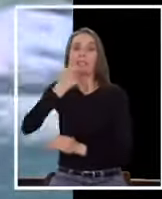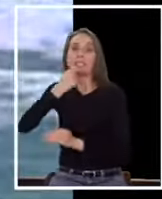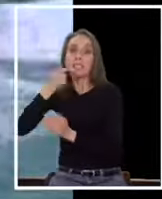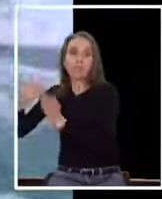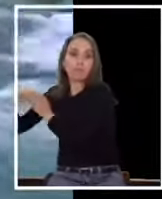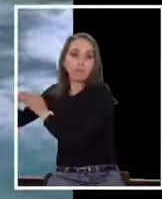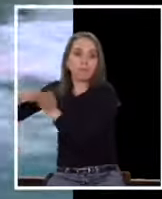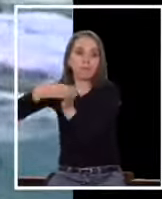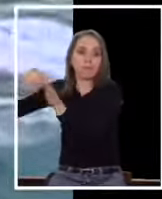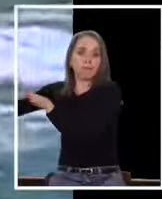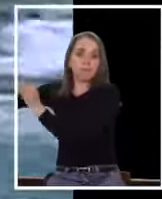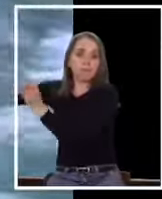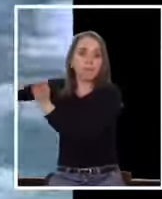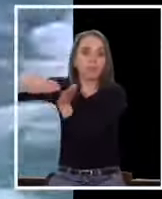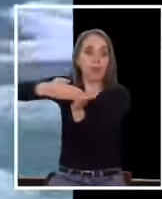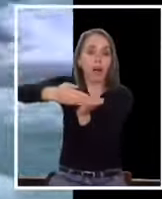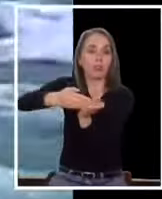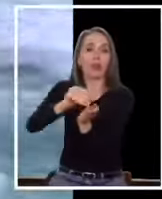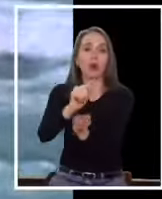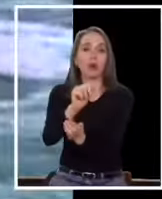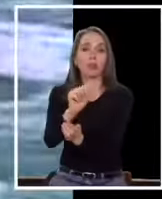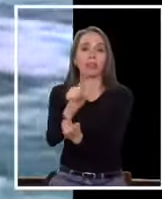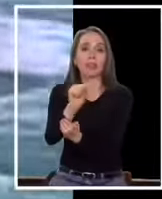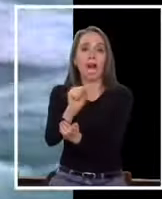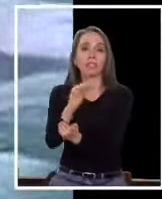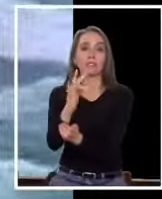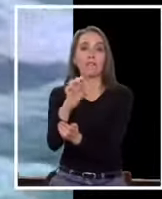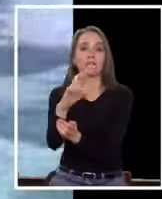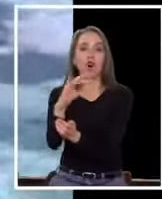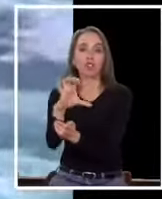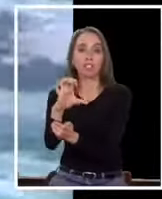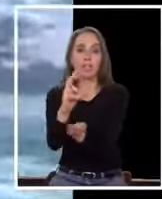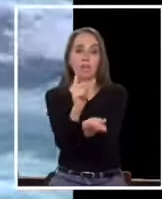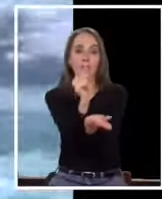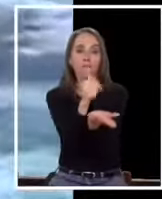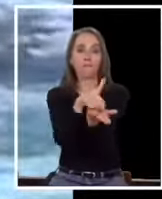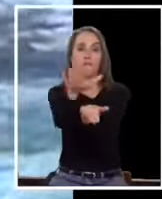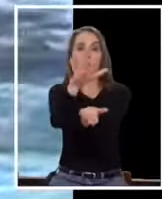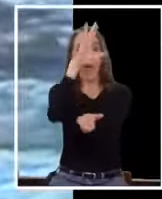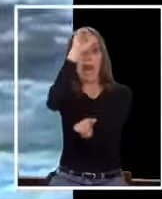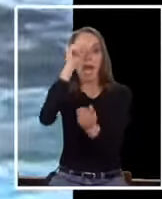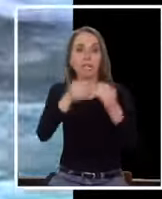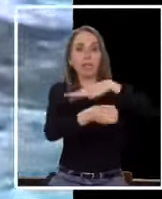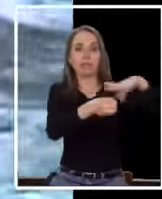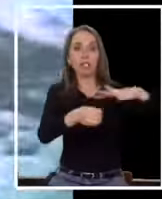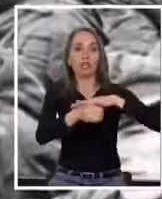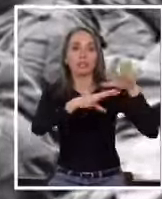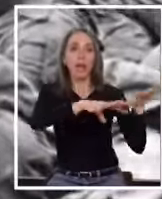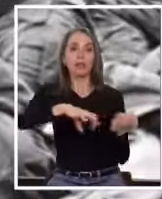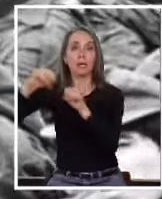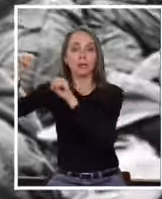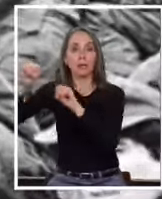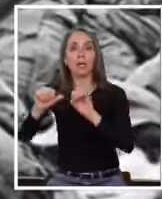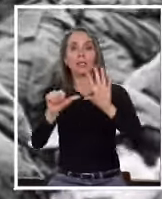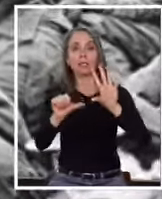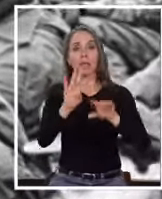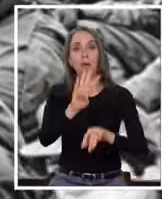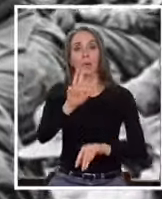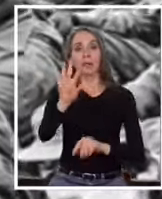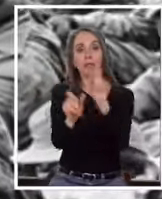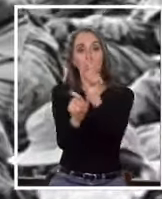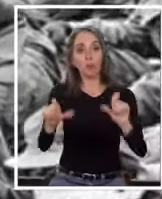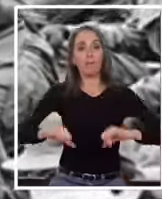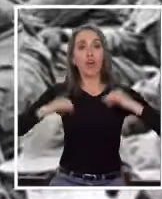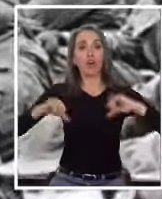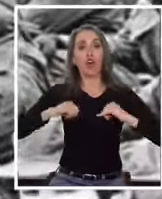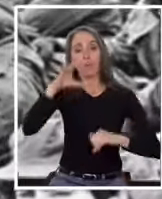flota expedicionaria, conocida como la Task Force. Su objetivo, desalojar a los argentinos y recuperar las islas. 649 de